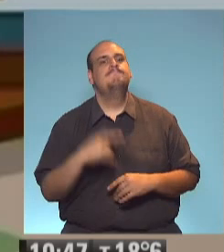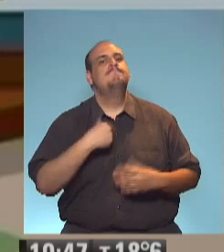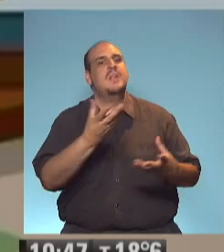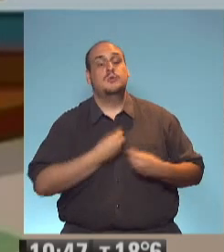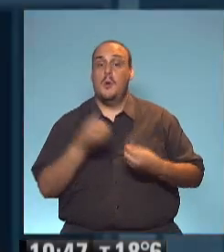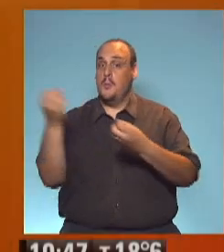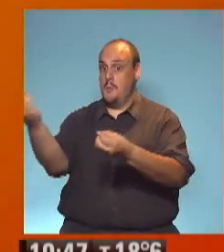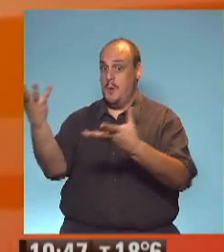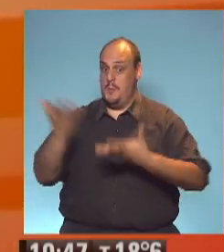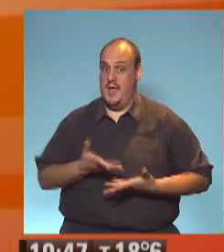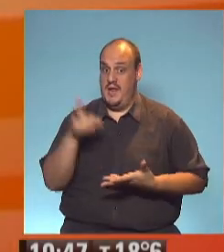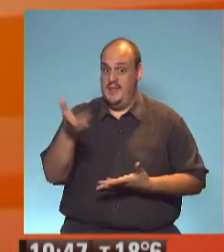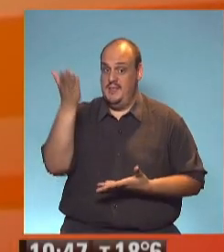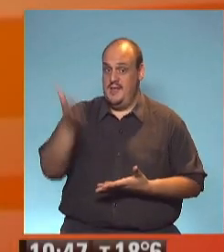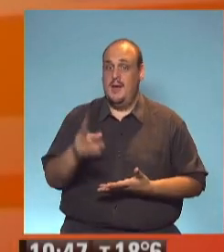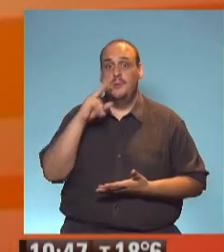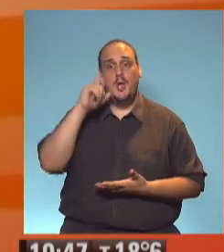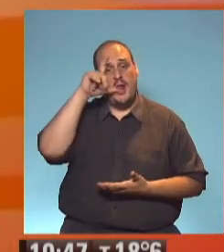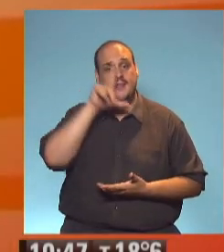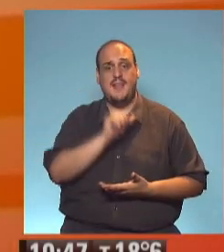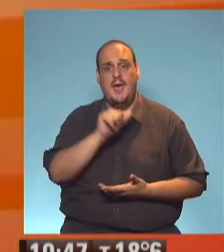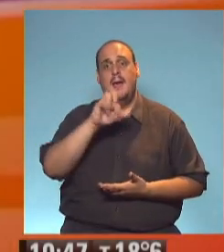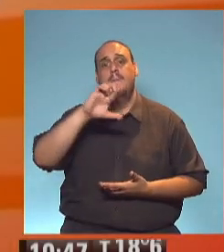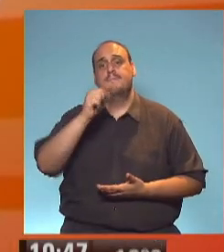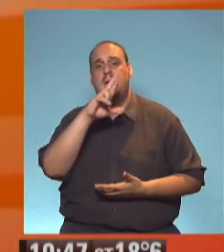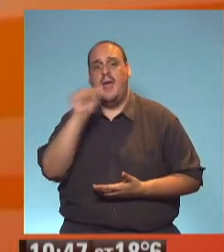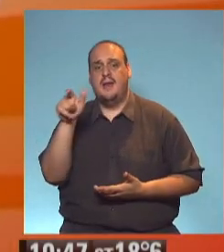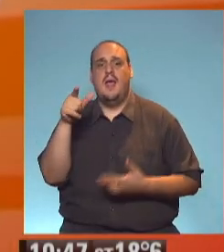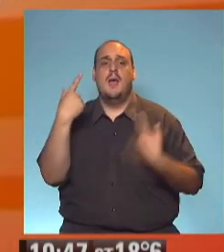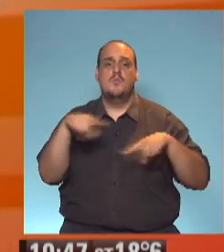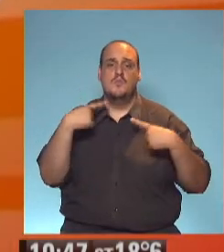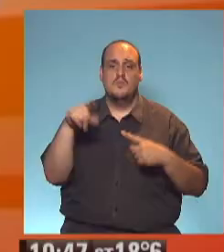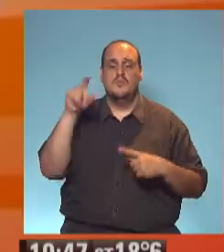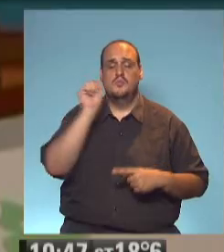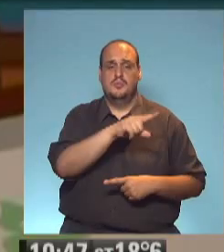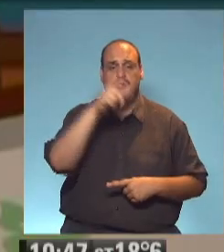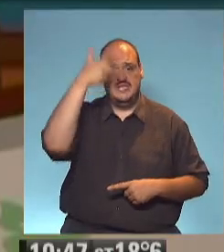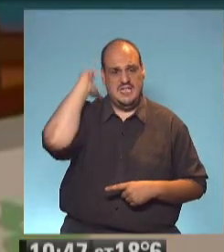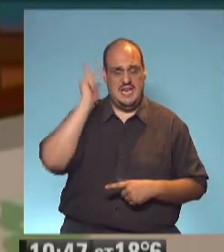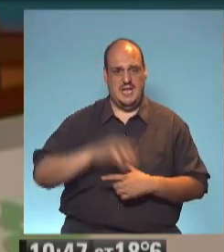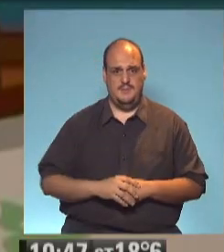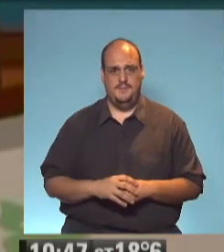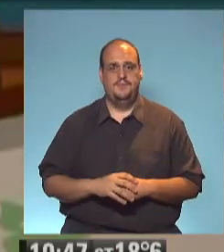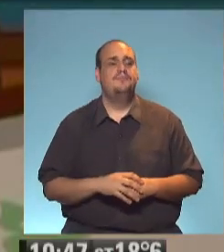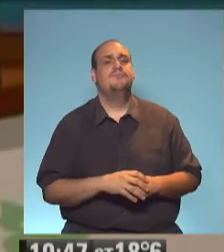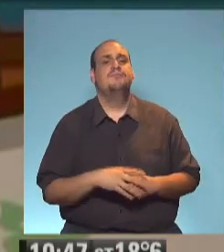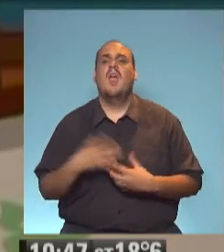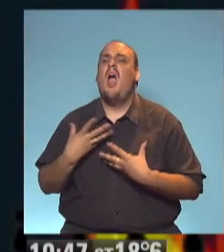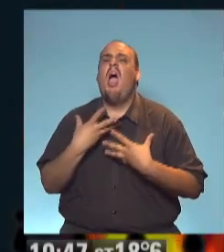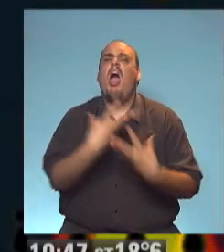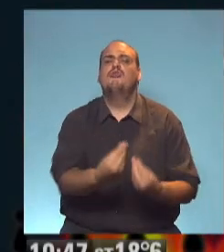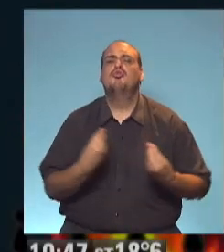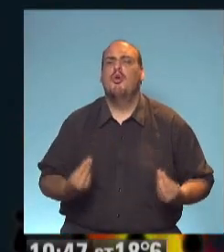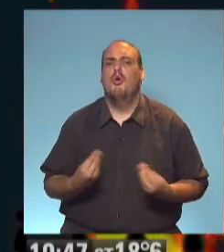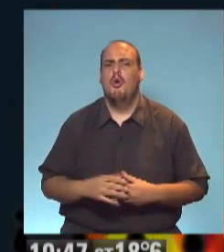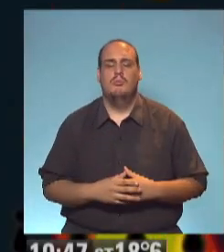Bienvenida, señorita... Violeta Parra, compositora y música chilena. ¿Cómo puedo ayudarla, señorita